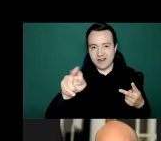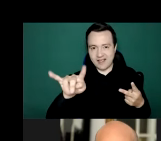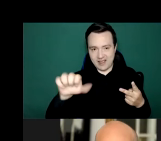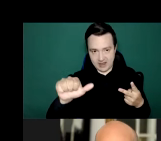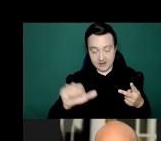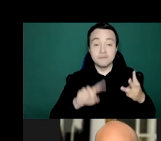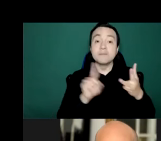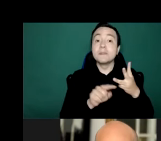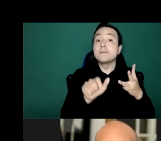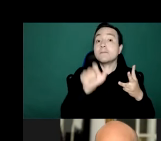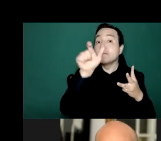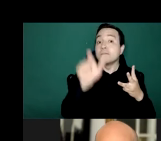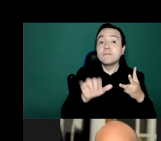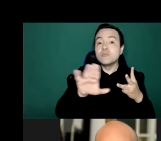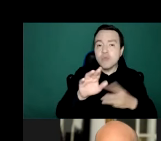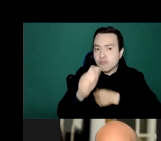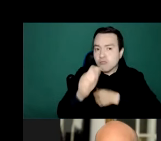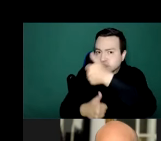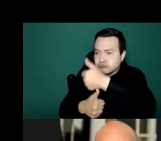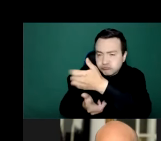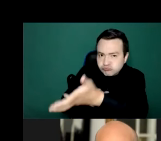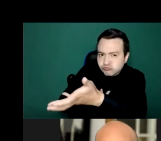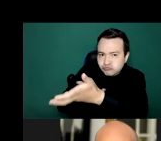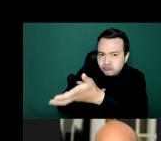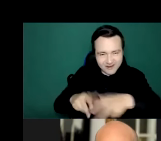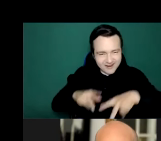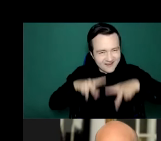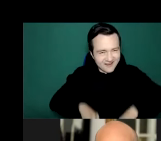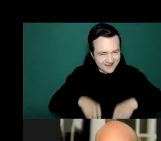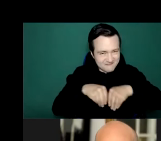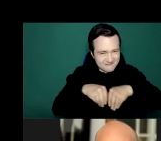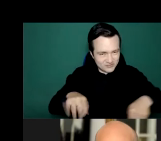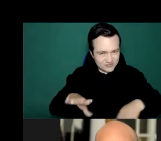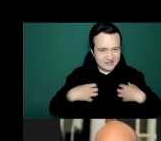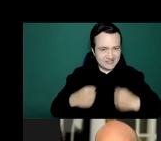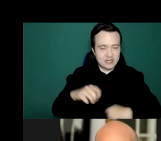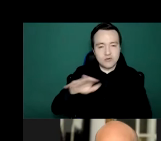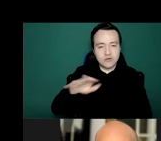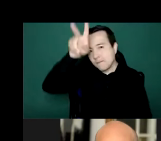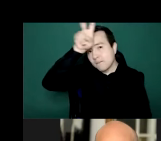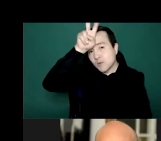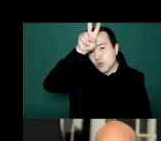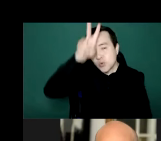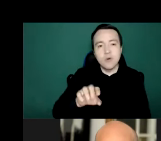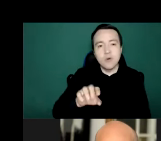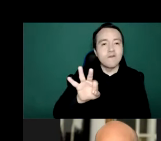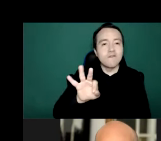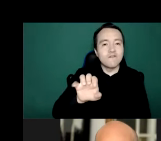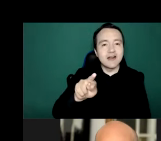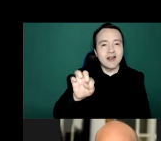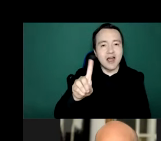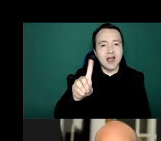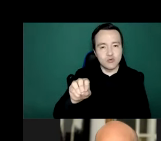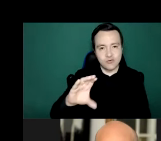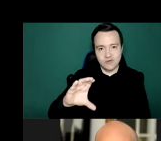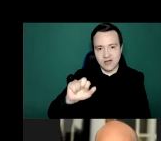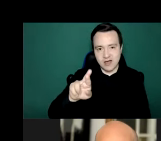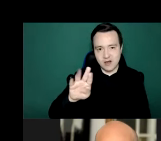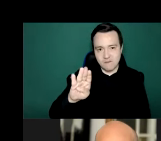al ministro de Salud de Perú, doctor Fernando Carbone. Además, tenemos autoridades de